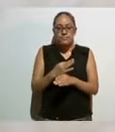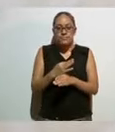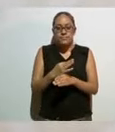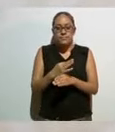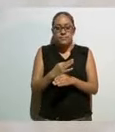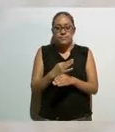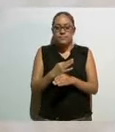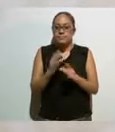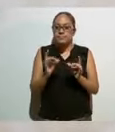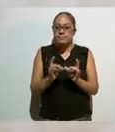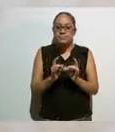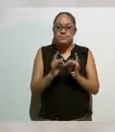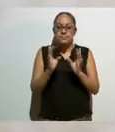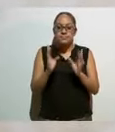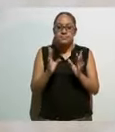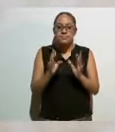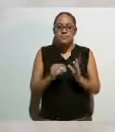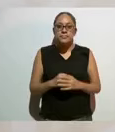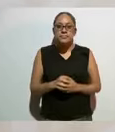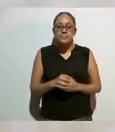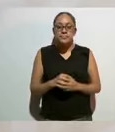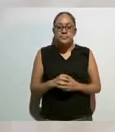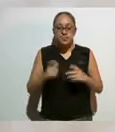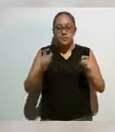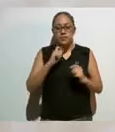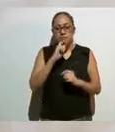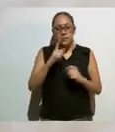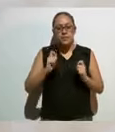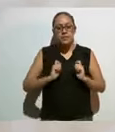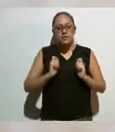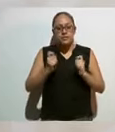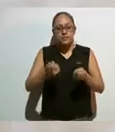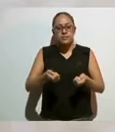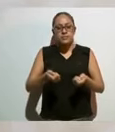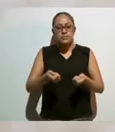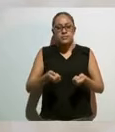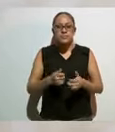con la entrega que está haciendo